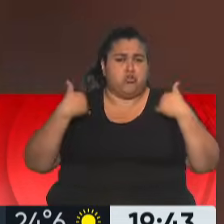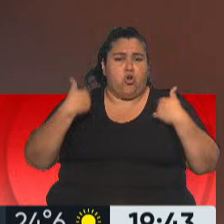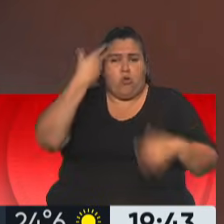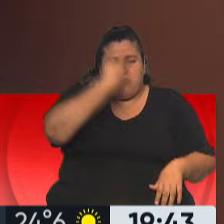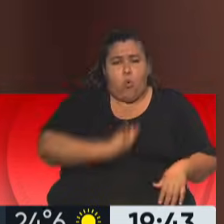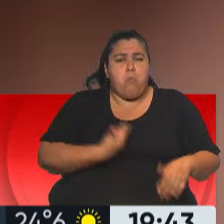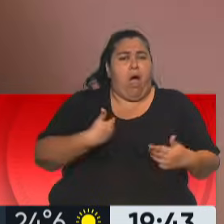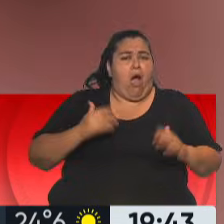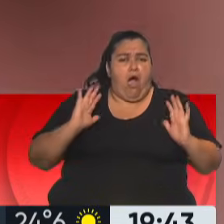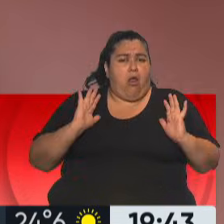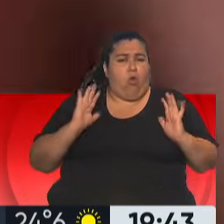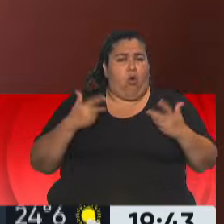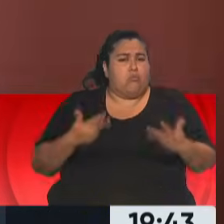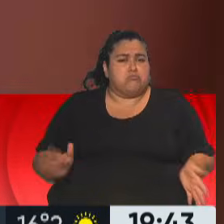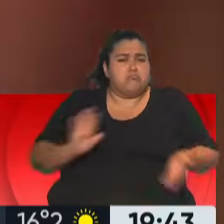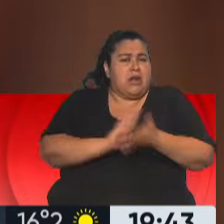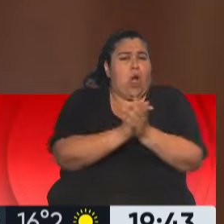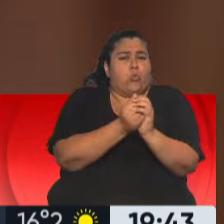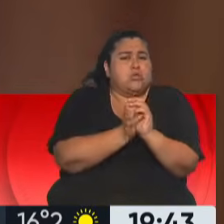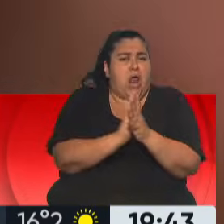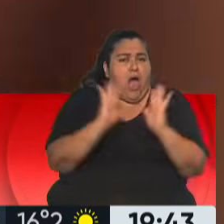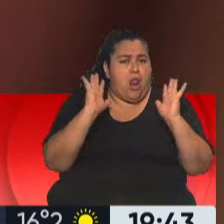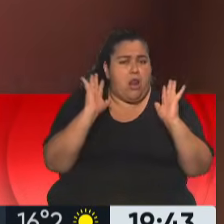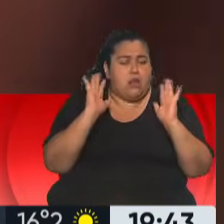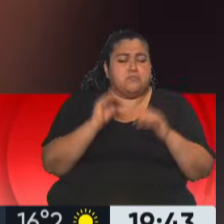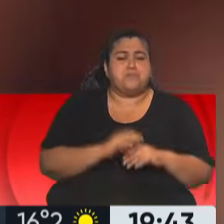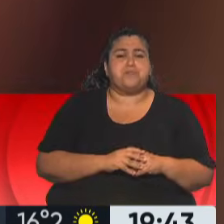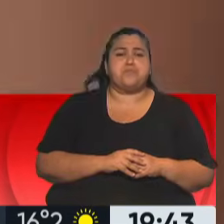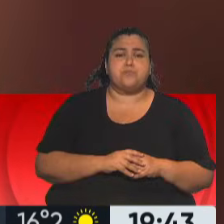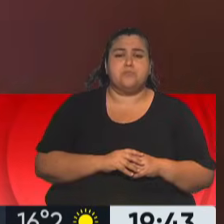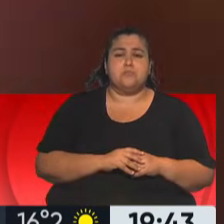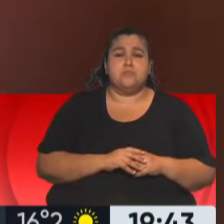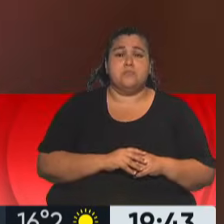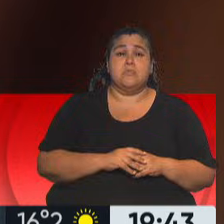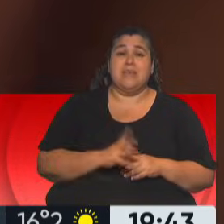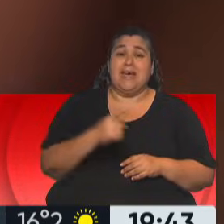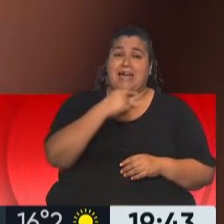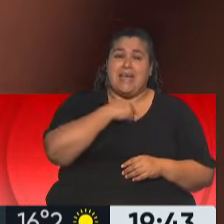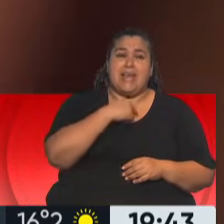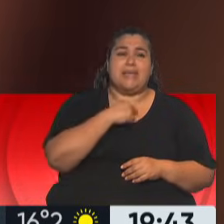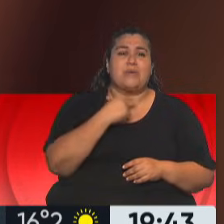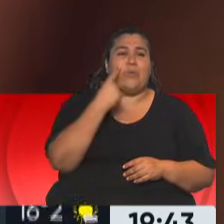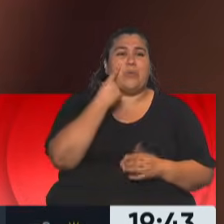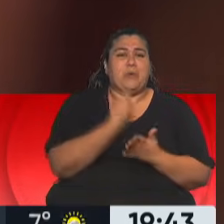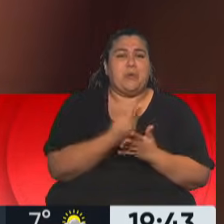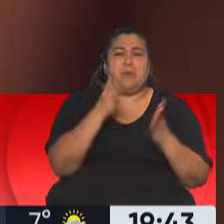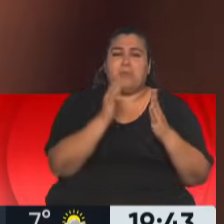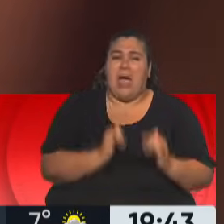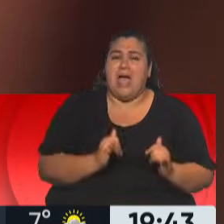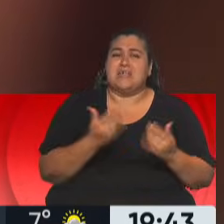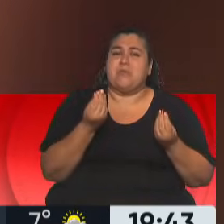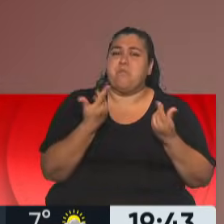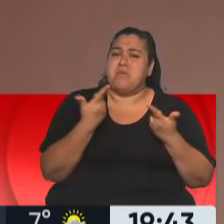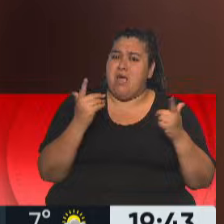el dolor de lo que vos decís, ¿no?, del exilio por ahí. De animarse a vivir en paz y sin miedo. Se la ve muy sentida,